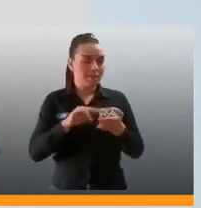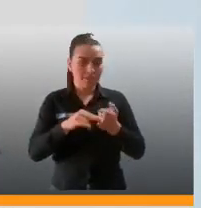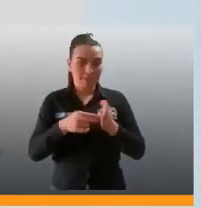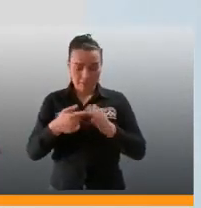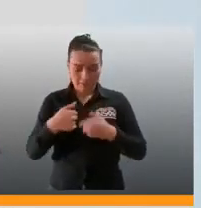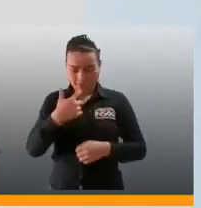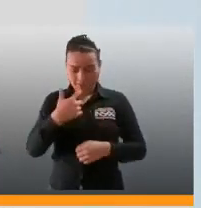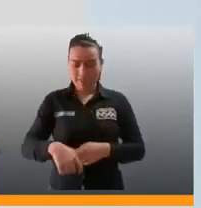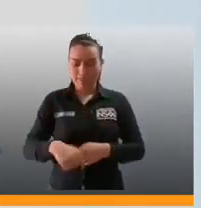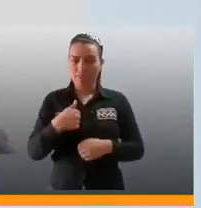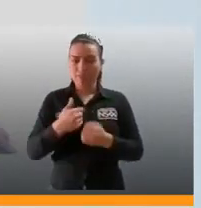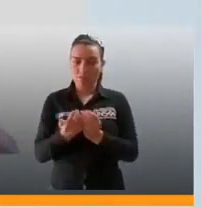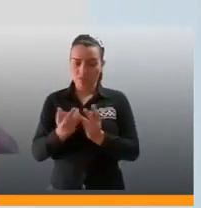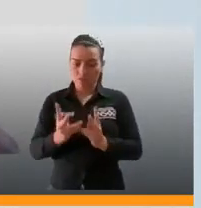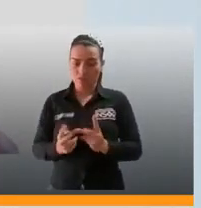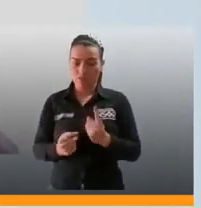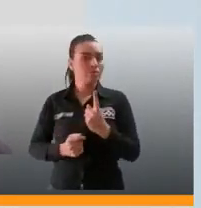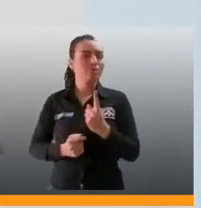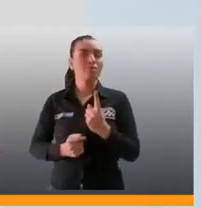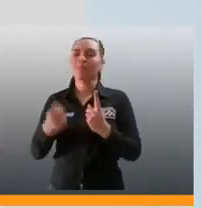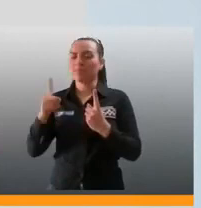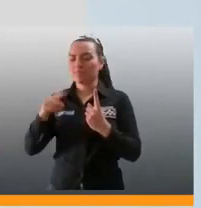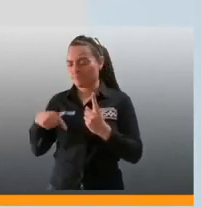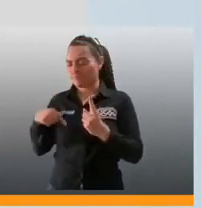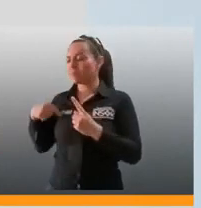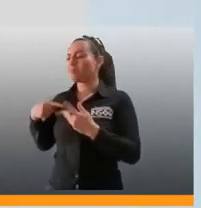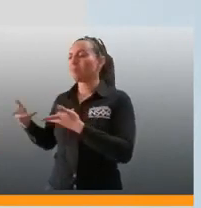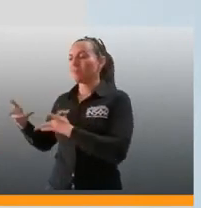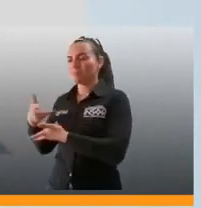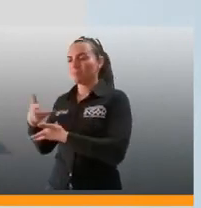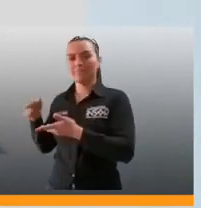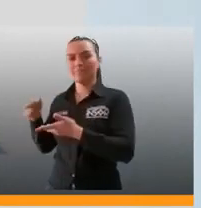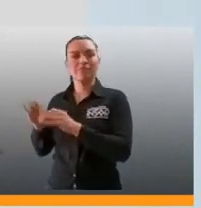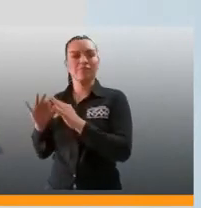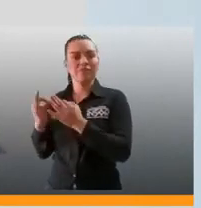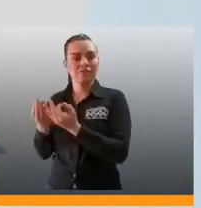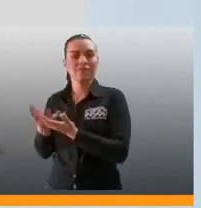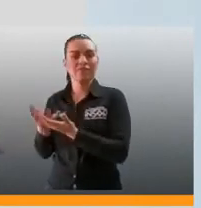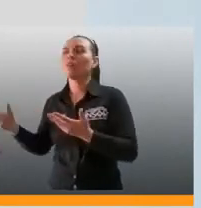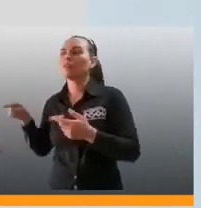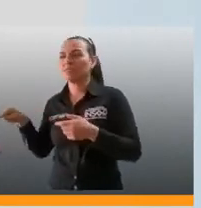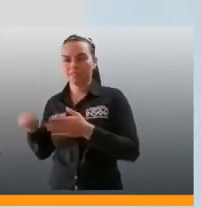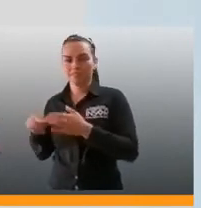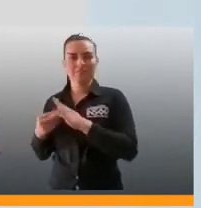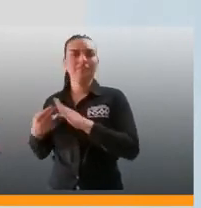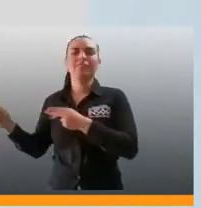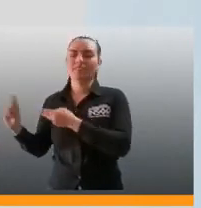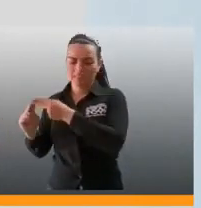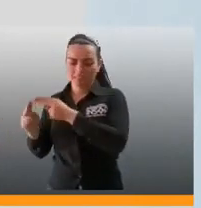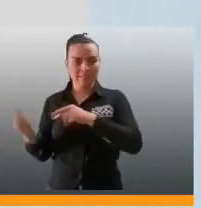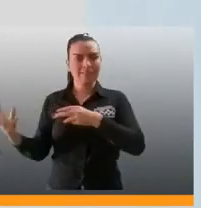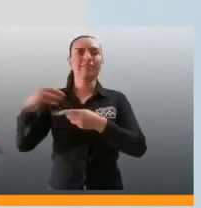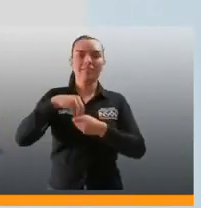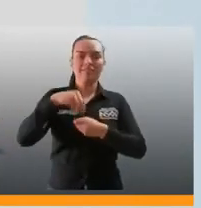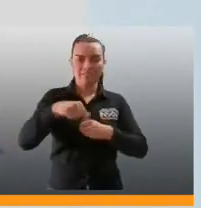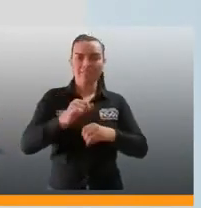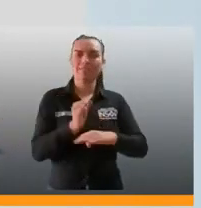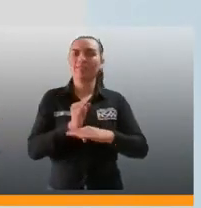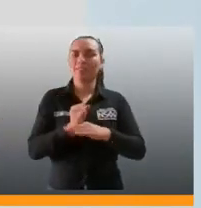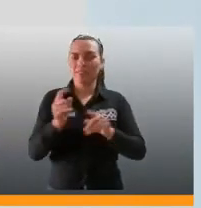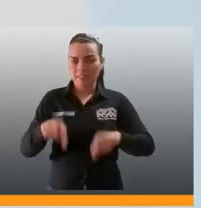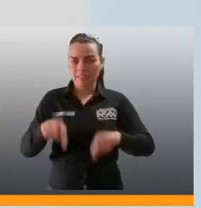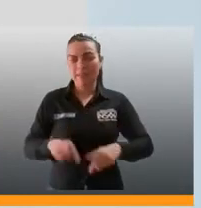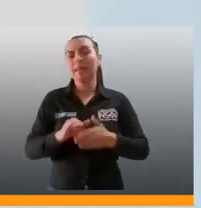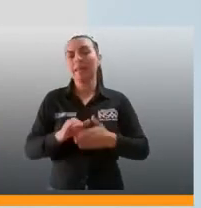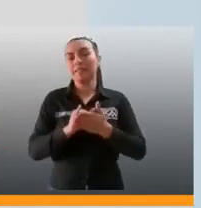estudiantes, sino que, por ejemplo, la comunidad también está muy vinculada a la institución, entonces las personas participan y en